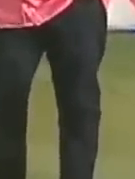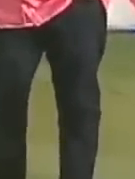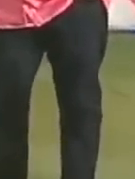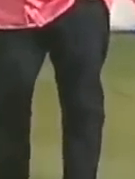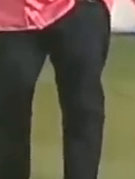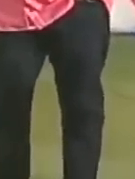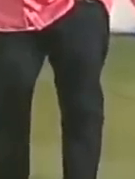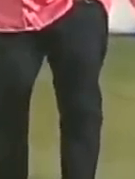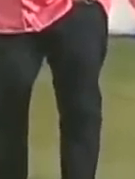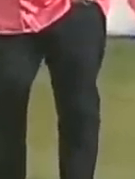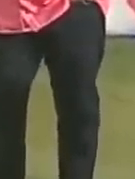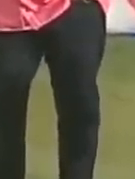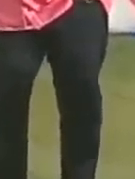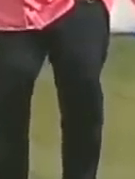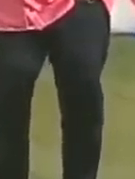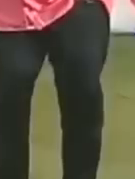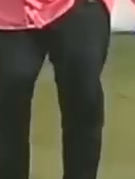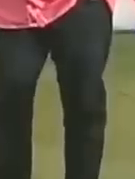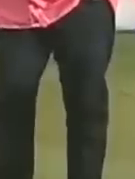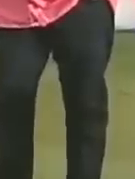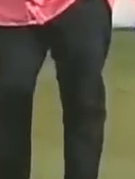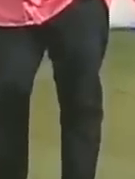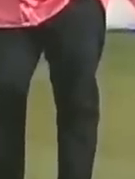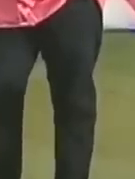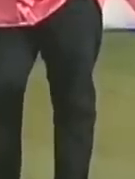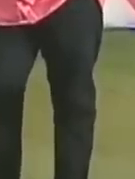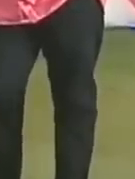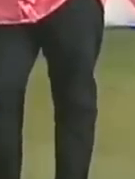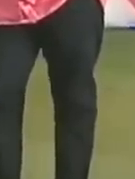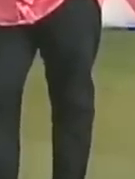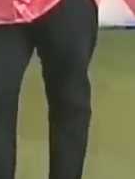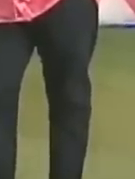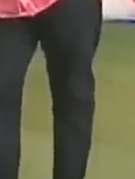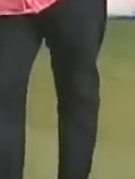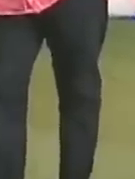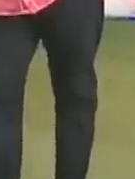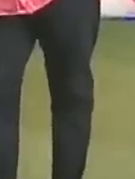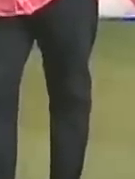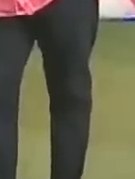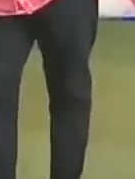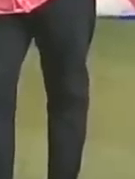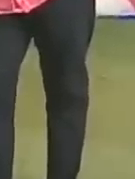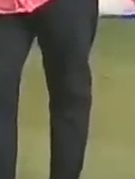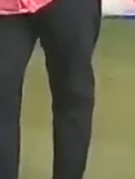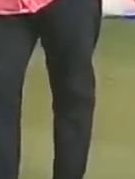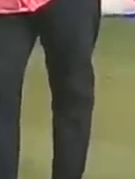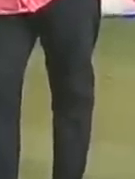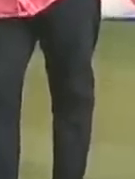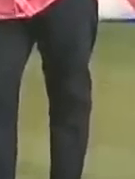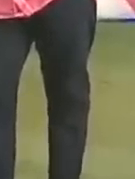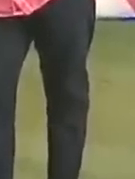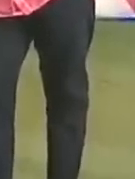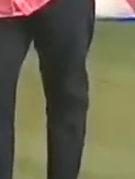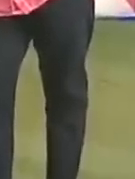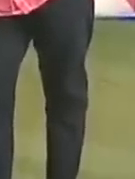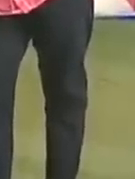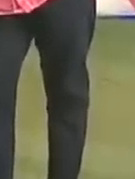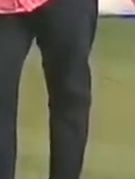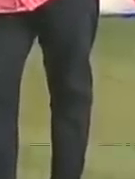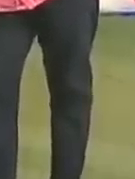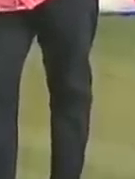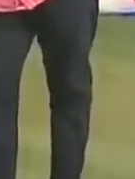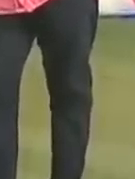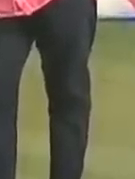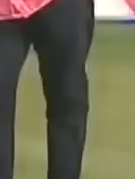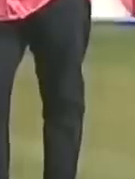continuidad el presidente de la República Bolivariana de Venezuela, Nicolás Maduro Moros, y que él bien decía, llega a su final este periodo en el año